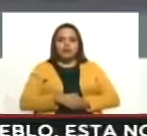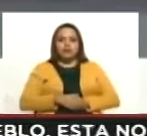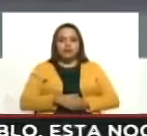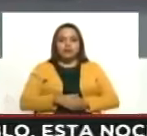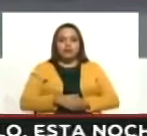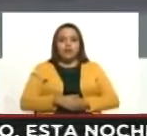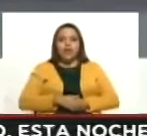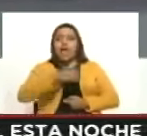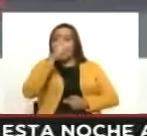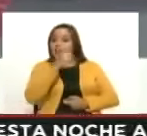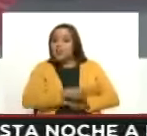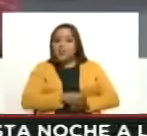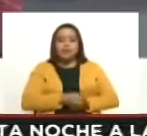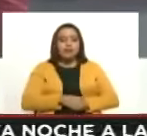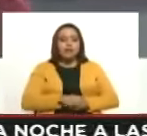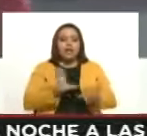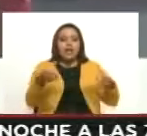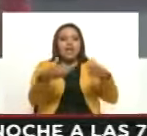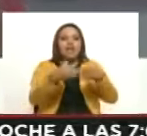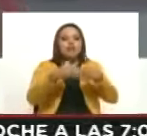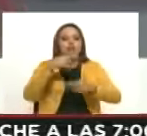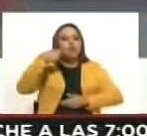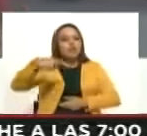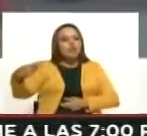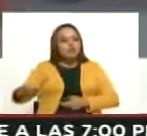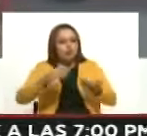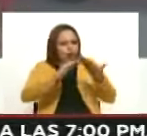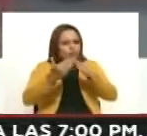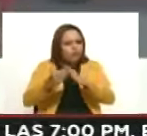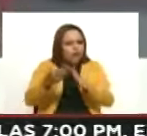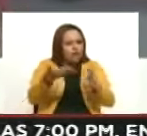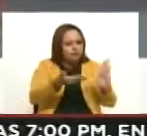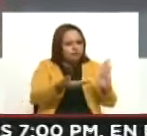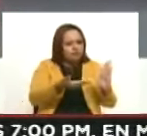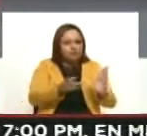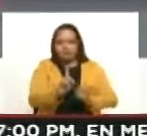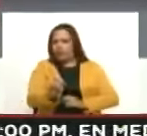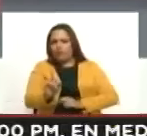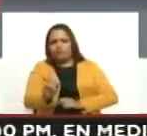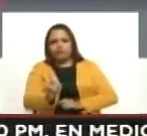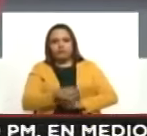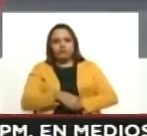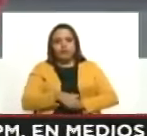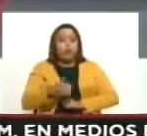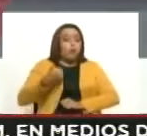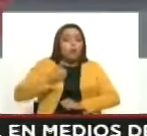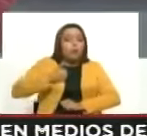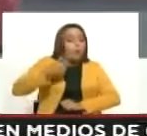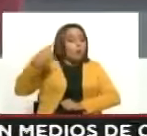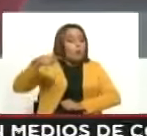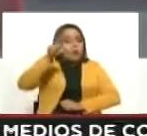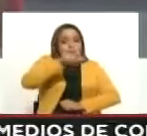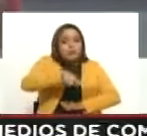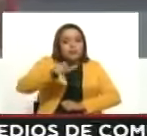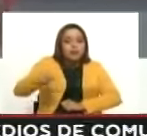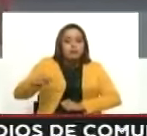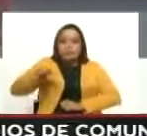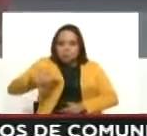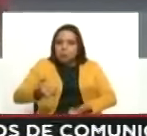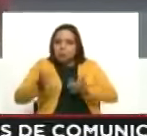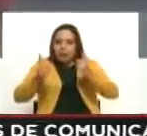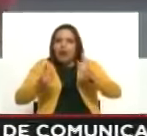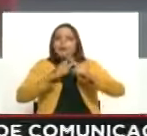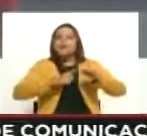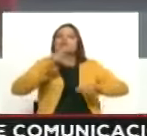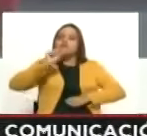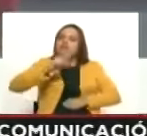¿Tienen que ser obligatoriamente el equipo político de la comunidad? No. ¿Cualquier otro? Pero sí tienen que